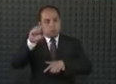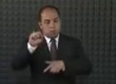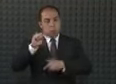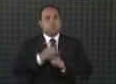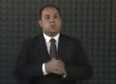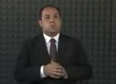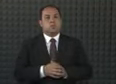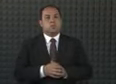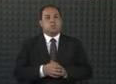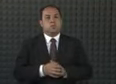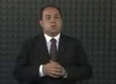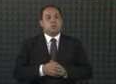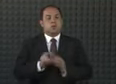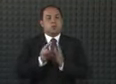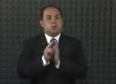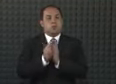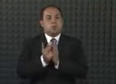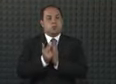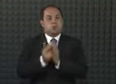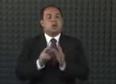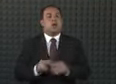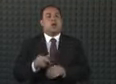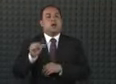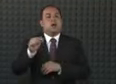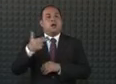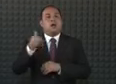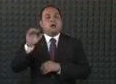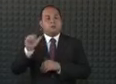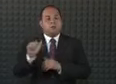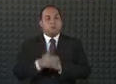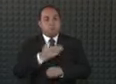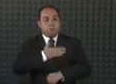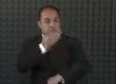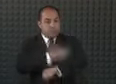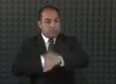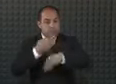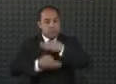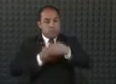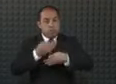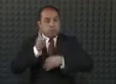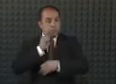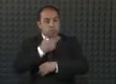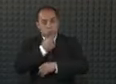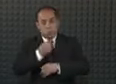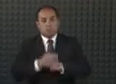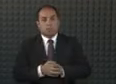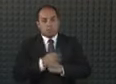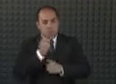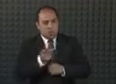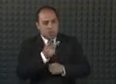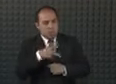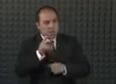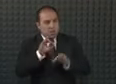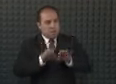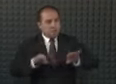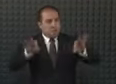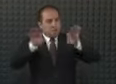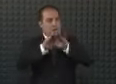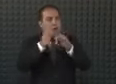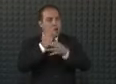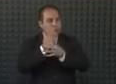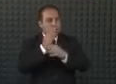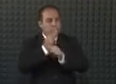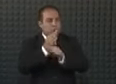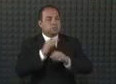Noticias. ¿Qué tal? Buena tarde ya casi para todos y todas. Iba a hacer una pregunta, pero sí me parece muy relevante lo que acaba de